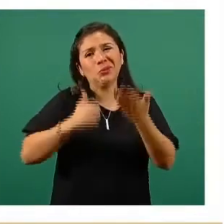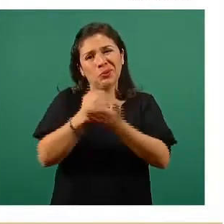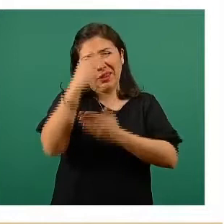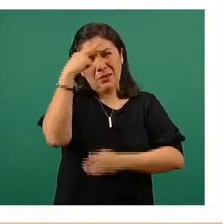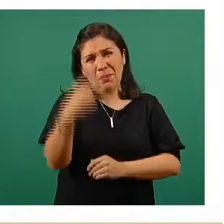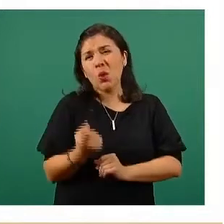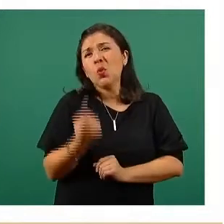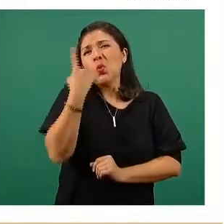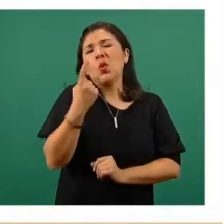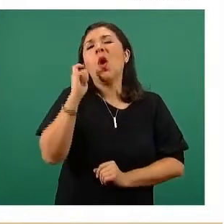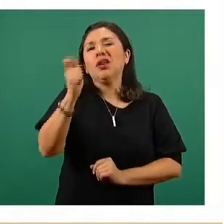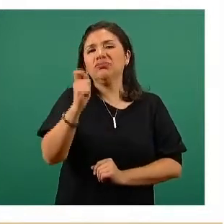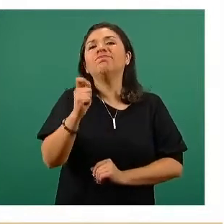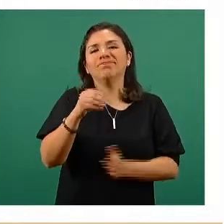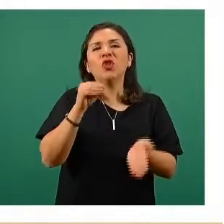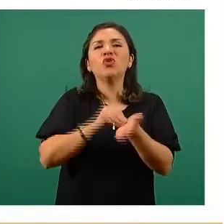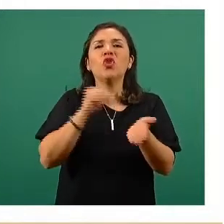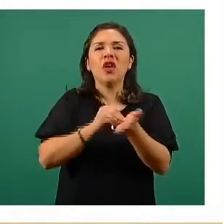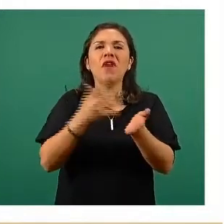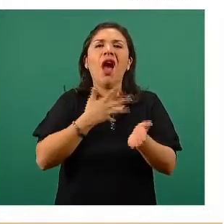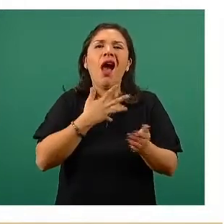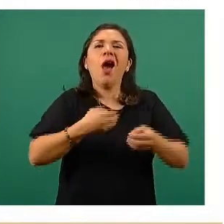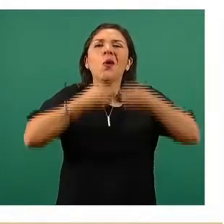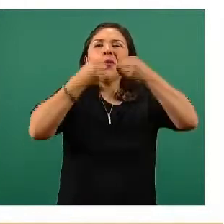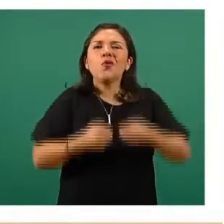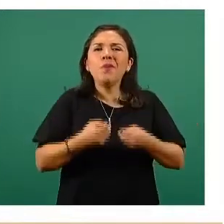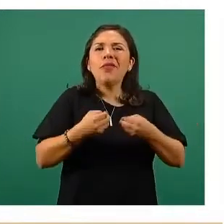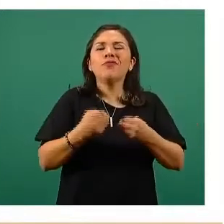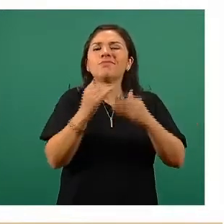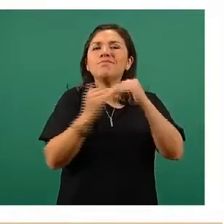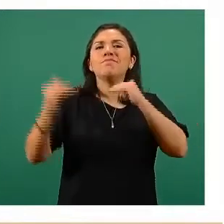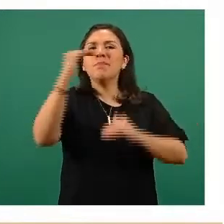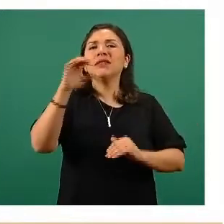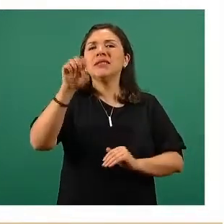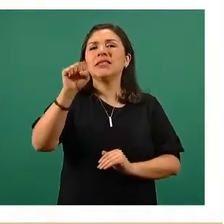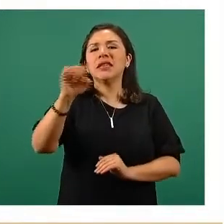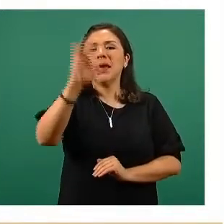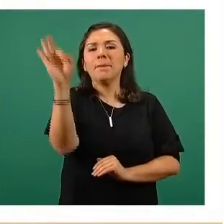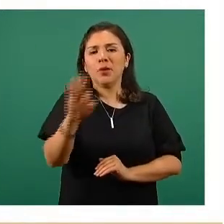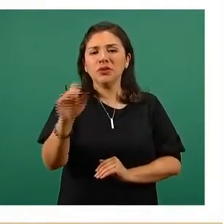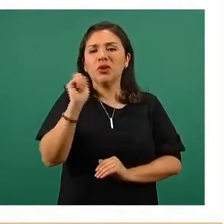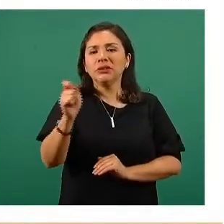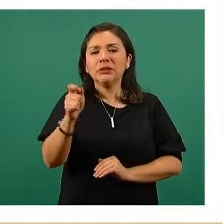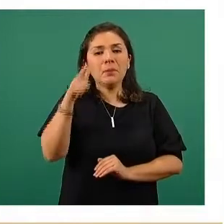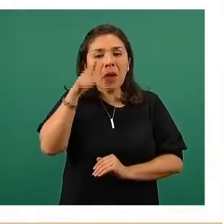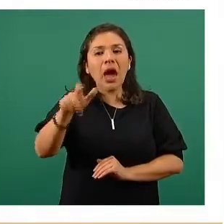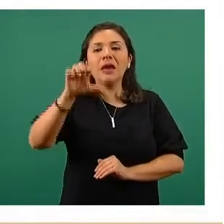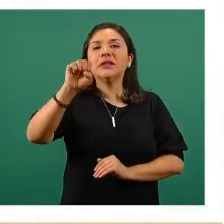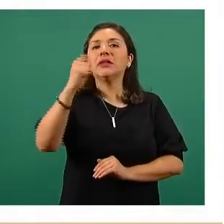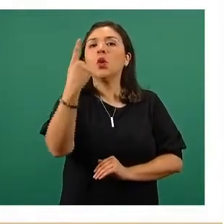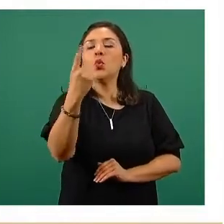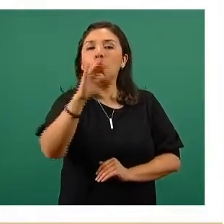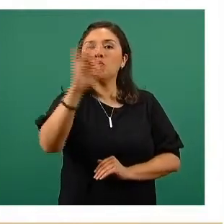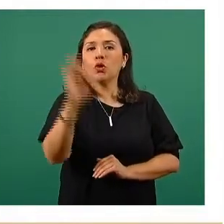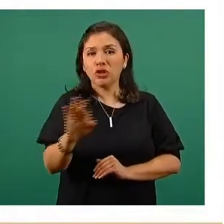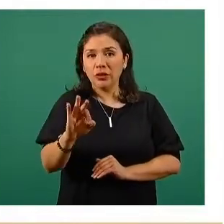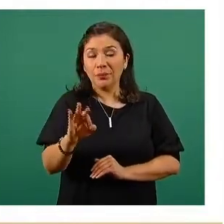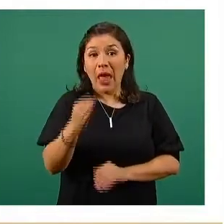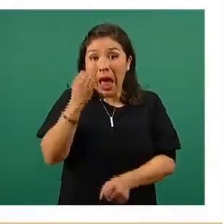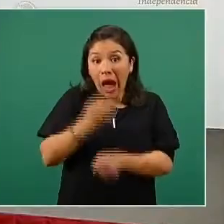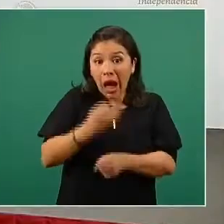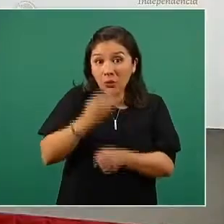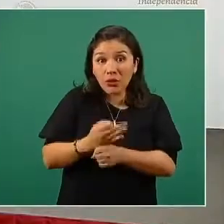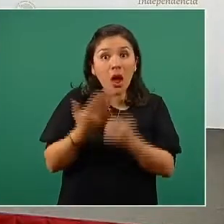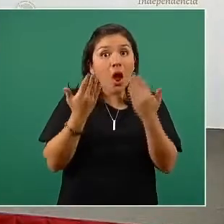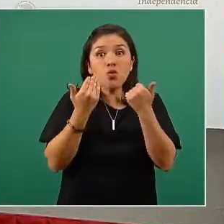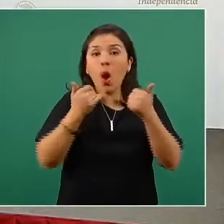de México nos mantenemos con una ocupación por arriba del 60%, es el 61%. Actualmente